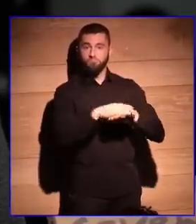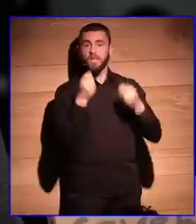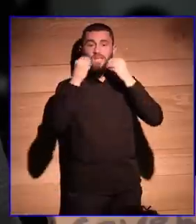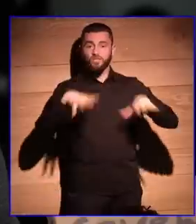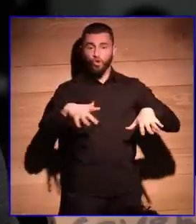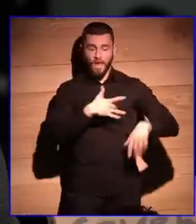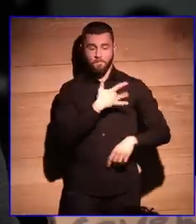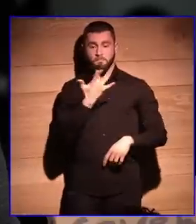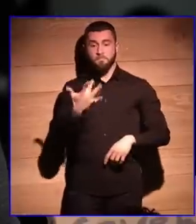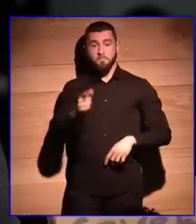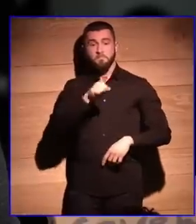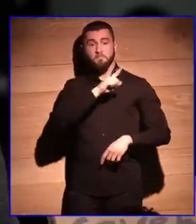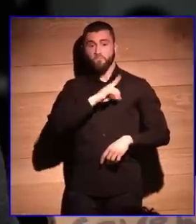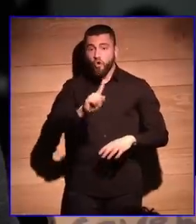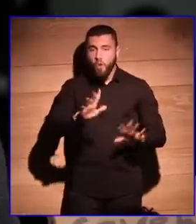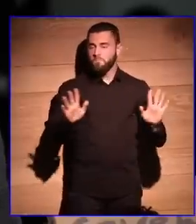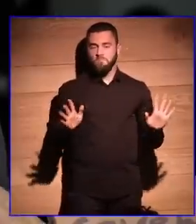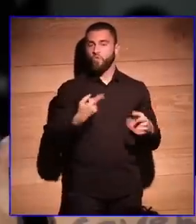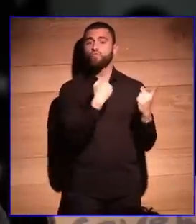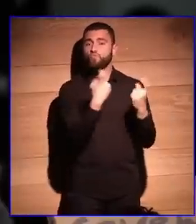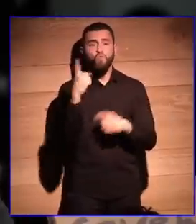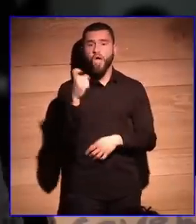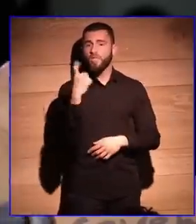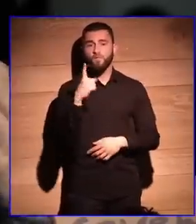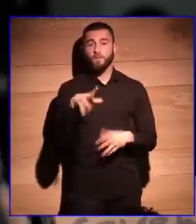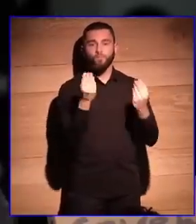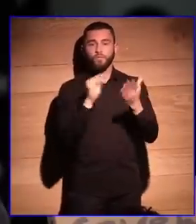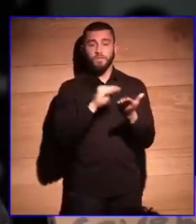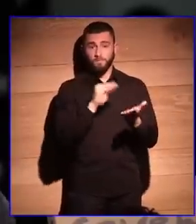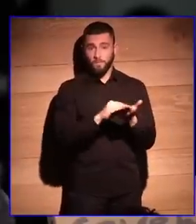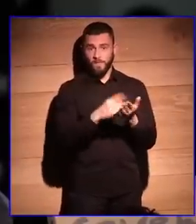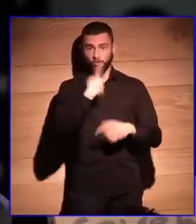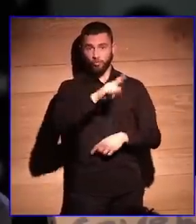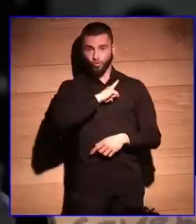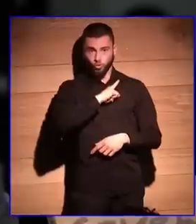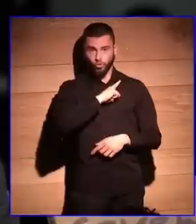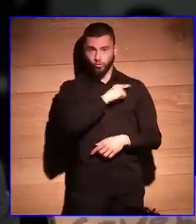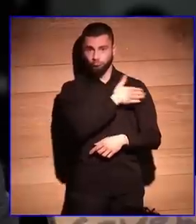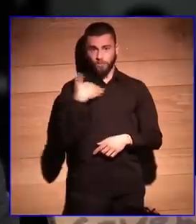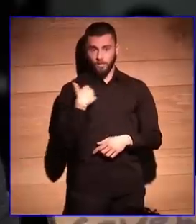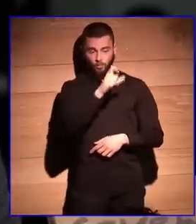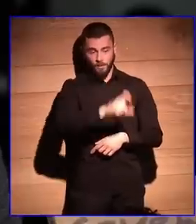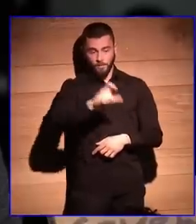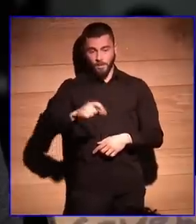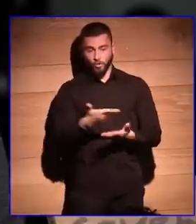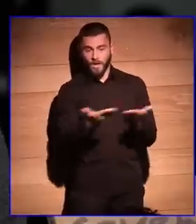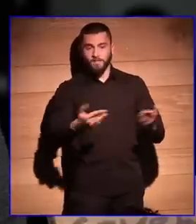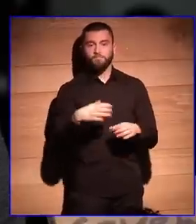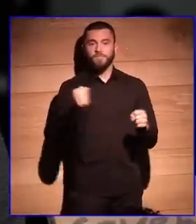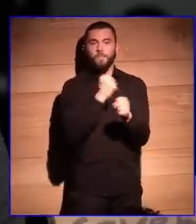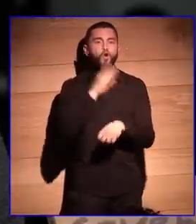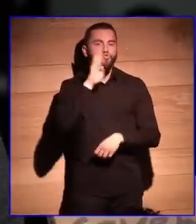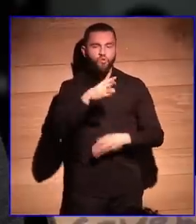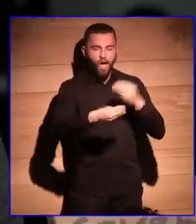no necesita que sea perdonada, ya que muchas veces incluso nosotros queremos que determinada gente haga el trabajo sucio con tal de que